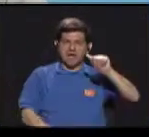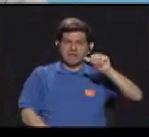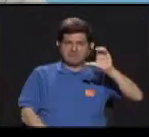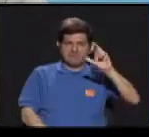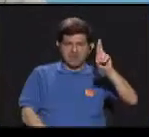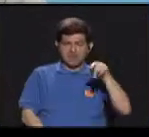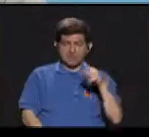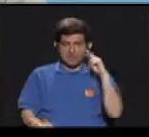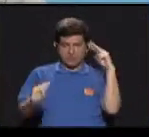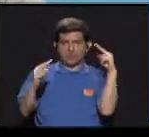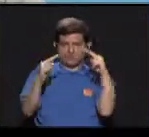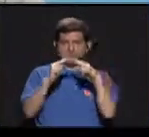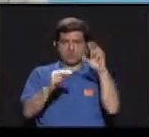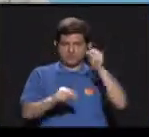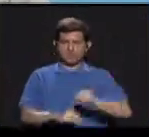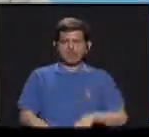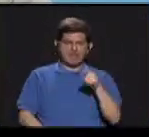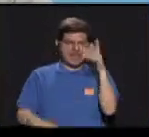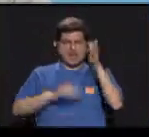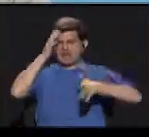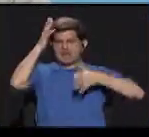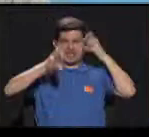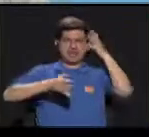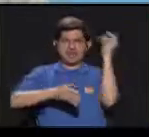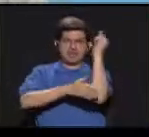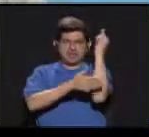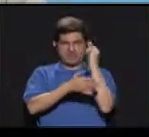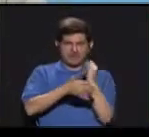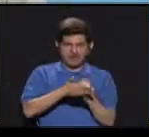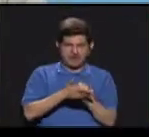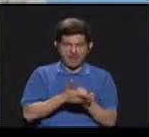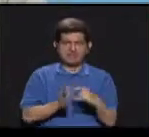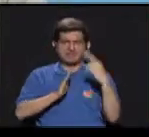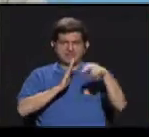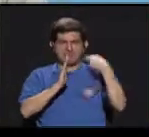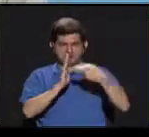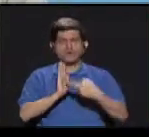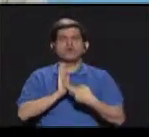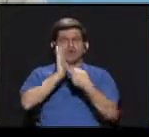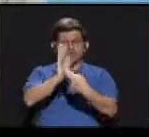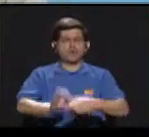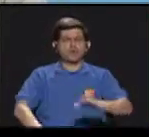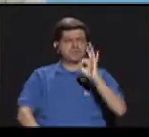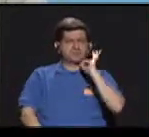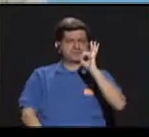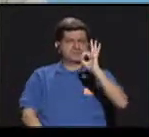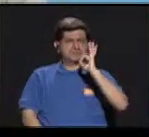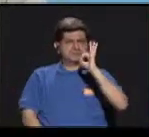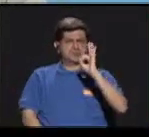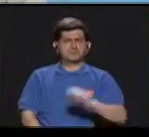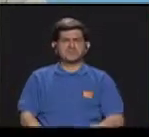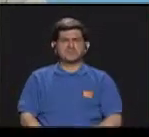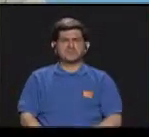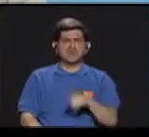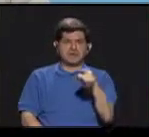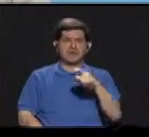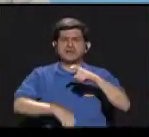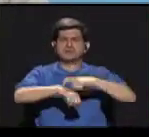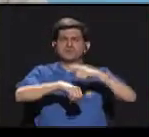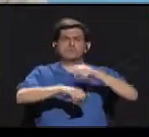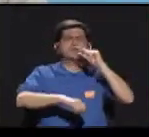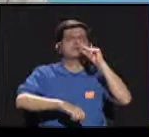Alfredo Catania, que lo conoció, que lo creó artísticamente, interpreta magistralmente